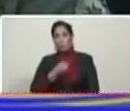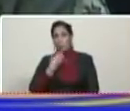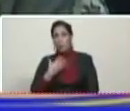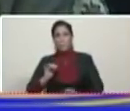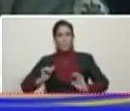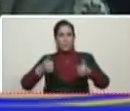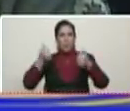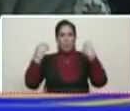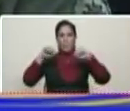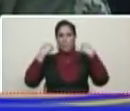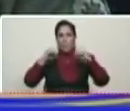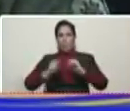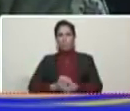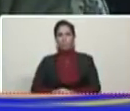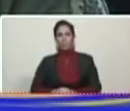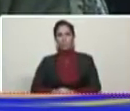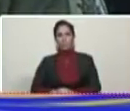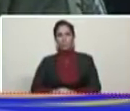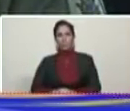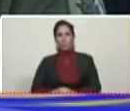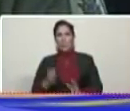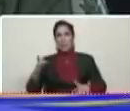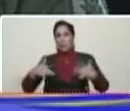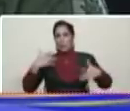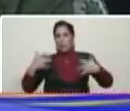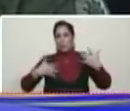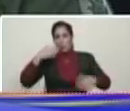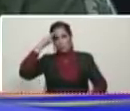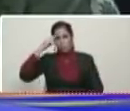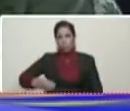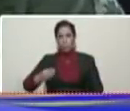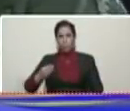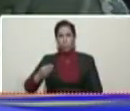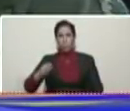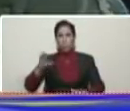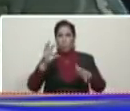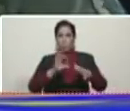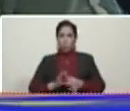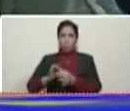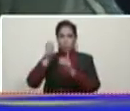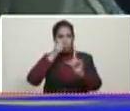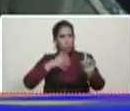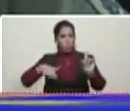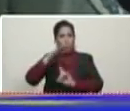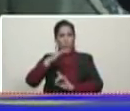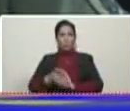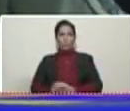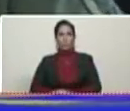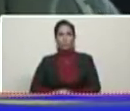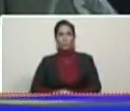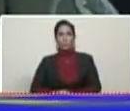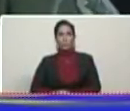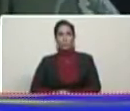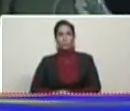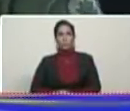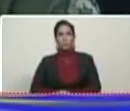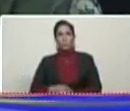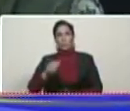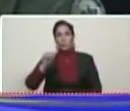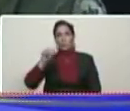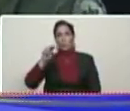a preparar el ejercicio cívico-militar, escúchese bien, cívico-militar,